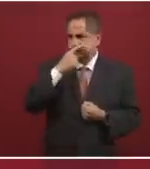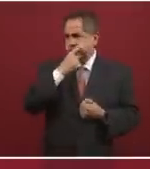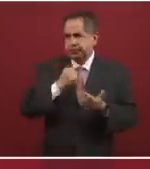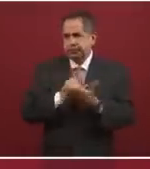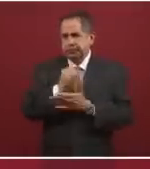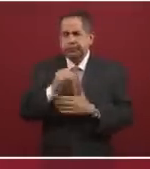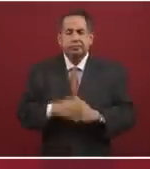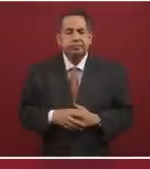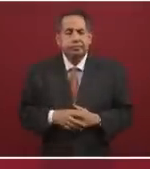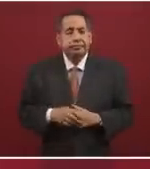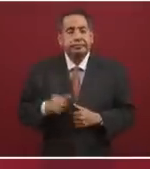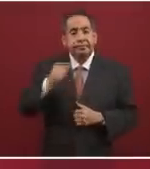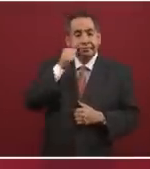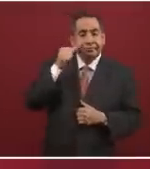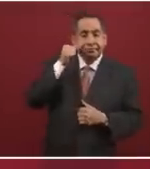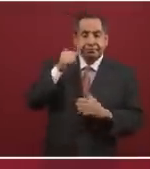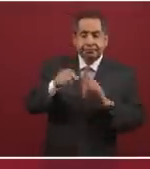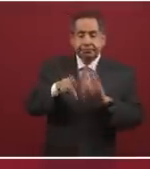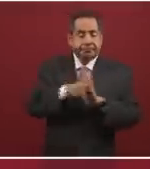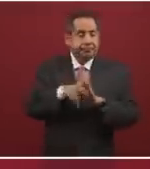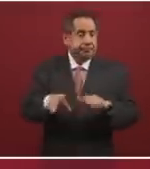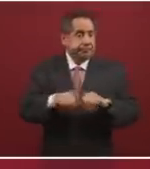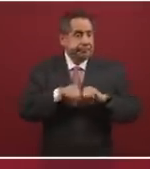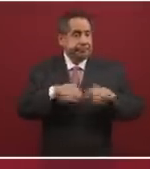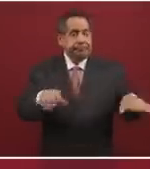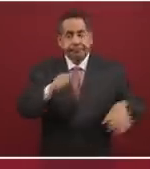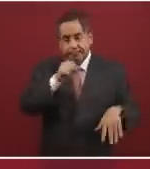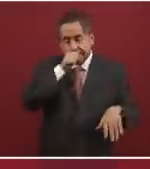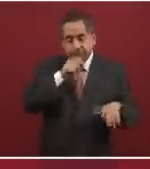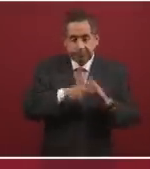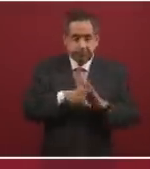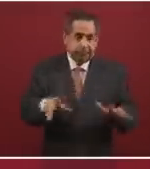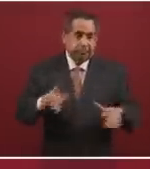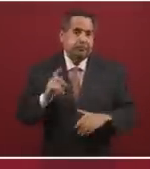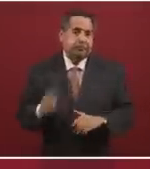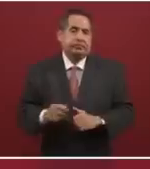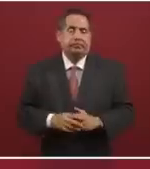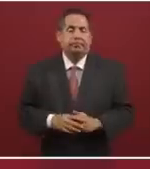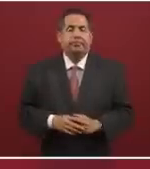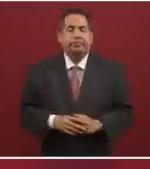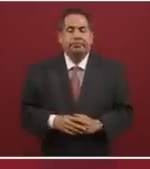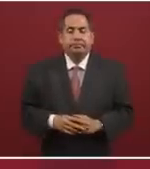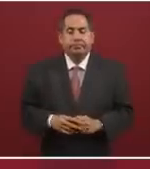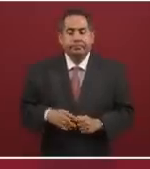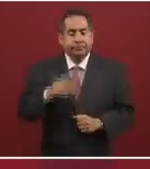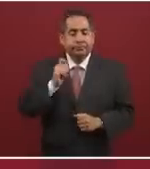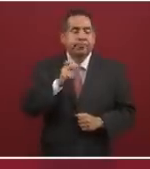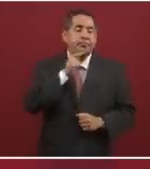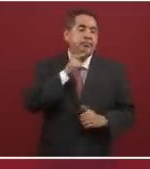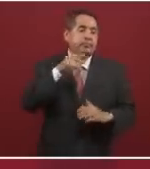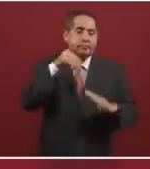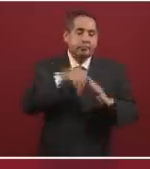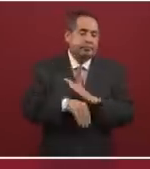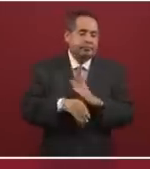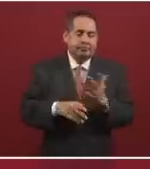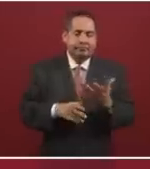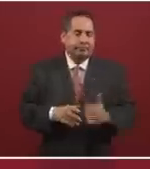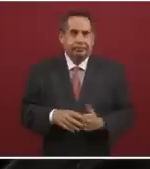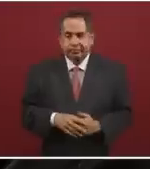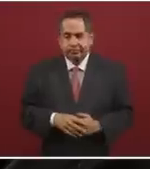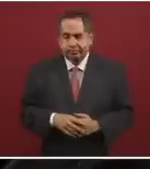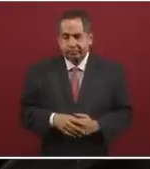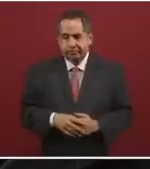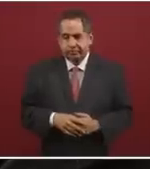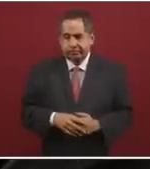La nota de ayer era de que se había caído